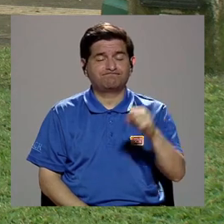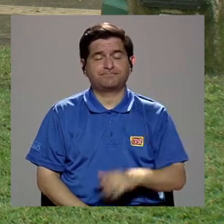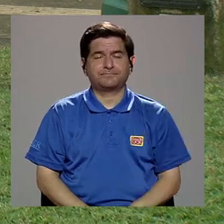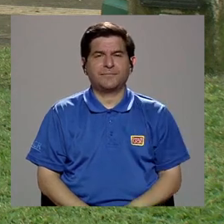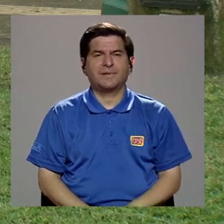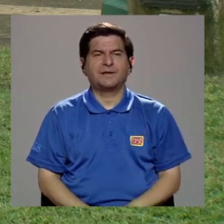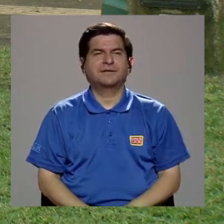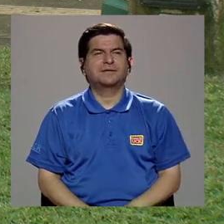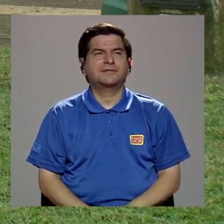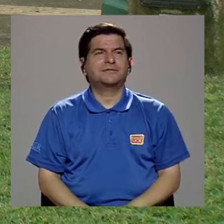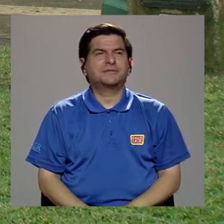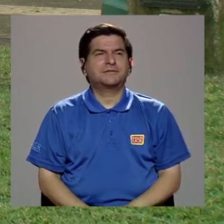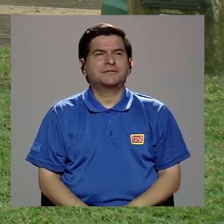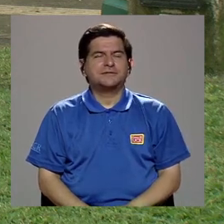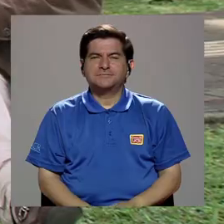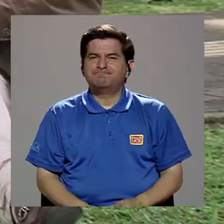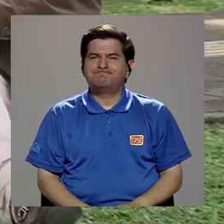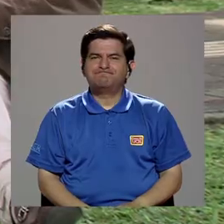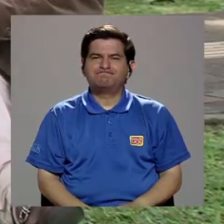realmente la búsqueda